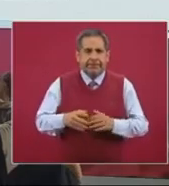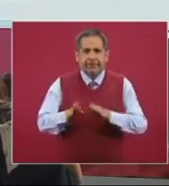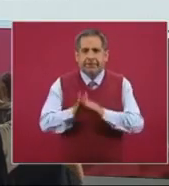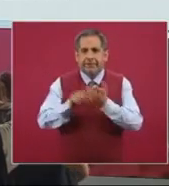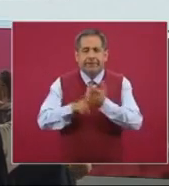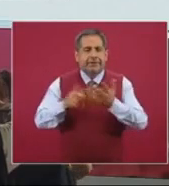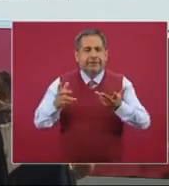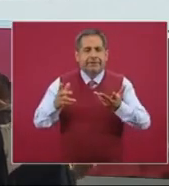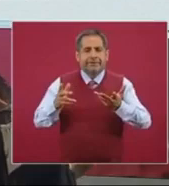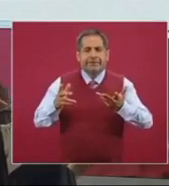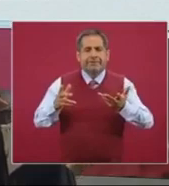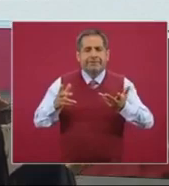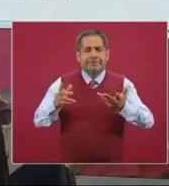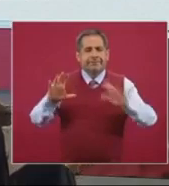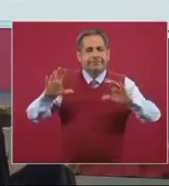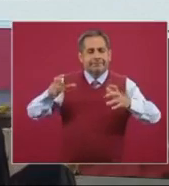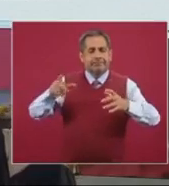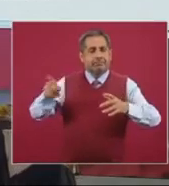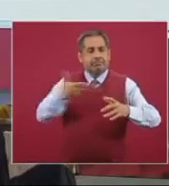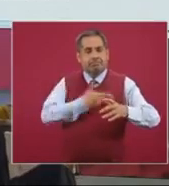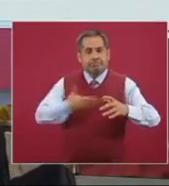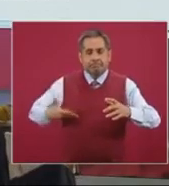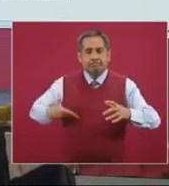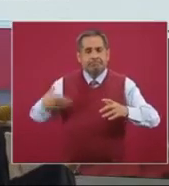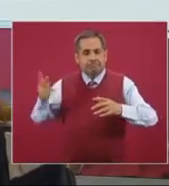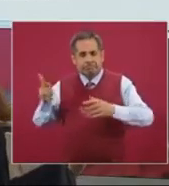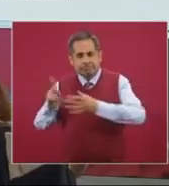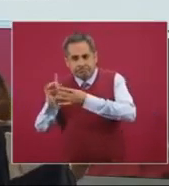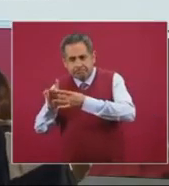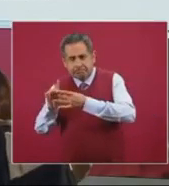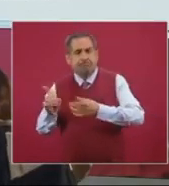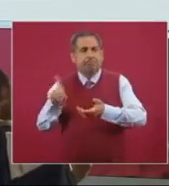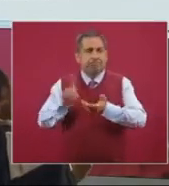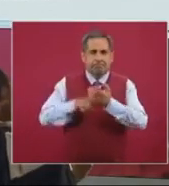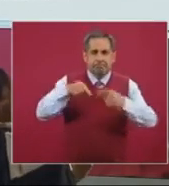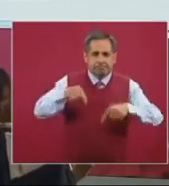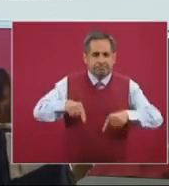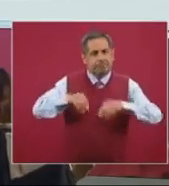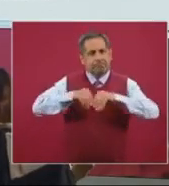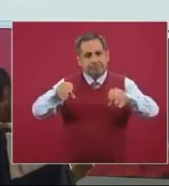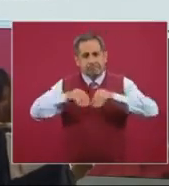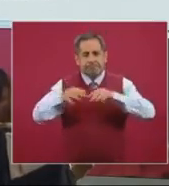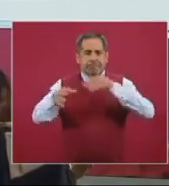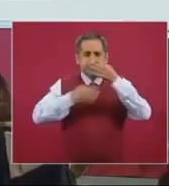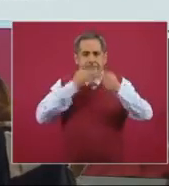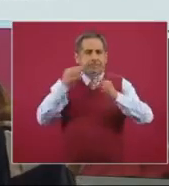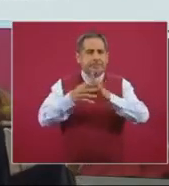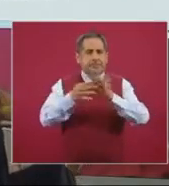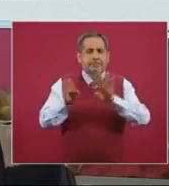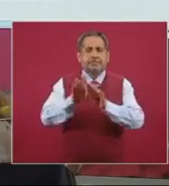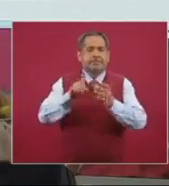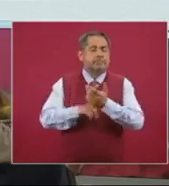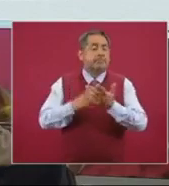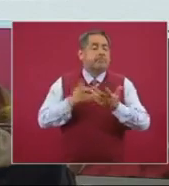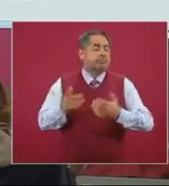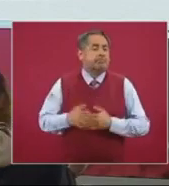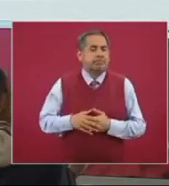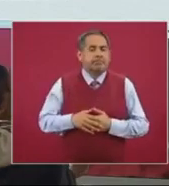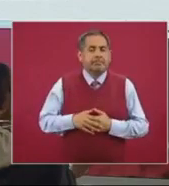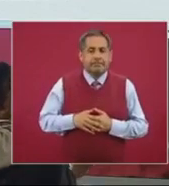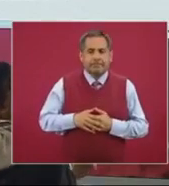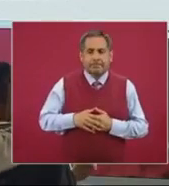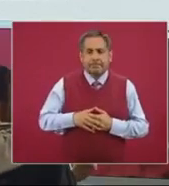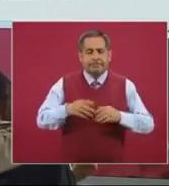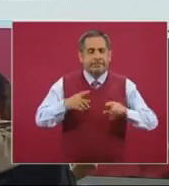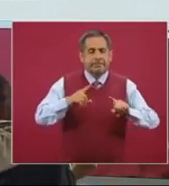tenido desde luego en la conferencia matutina del señor presidente y las que hemos tenido fuera de aquí, las diversas entrevistas y la